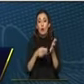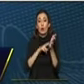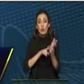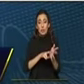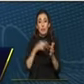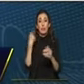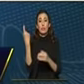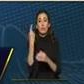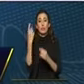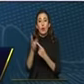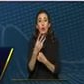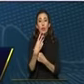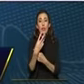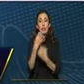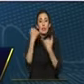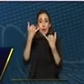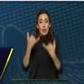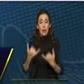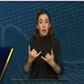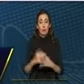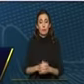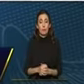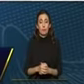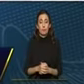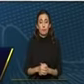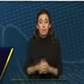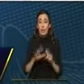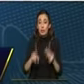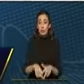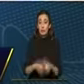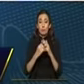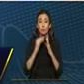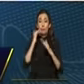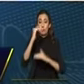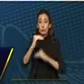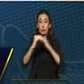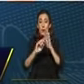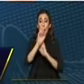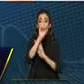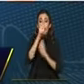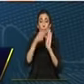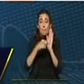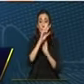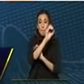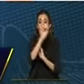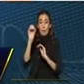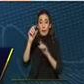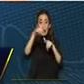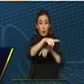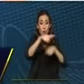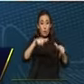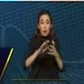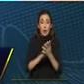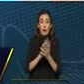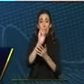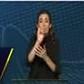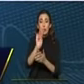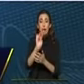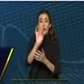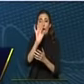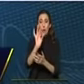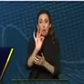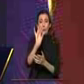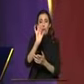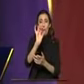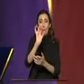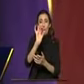diseño de ciudades inteligentes. Estamos instalando 1.000 zonas Wi-Fi, gratuitas, en parques, hospitales y